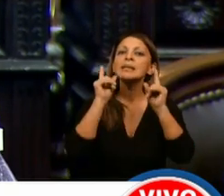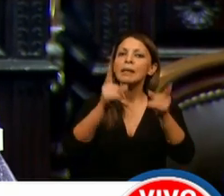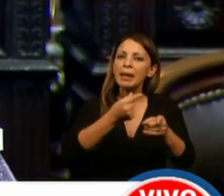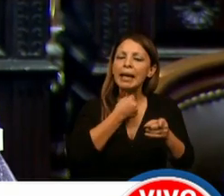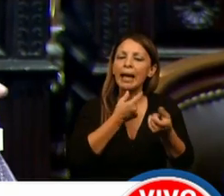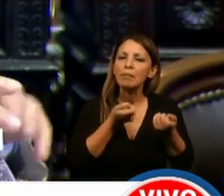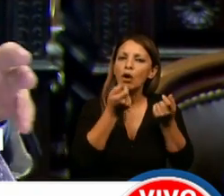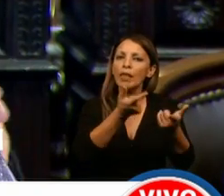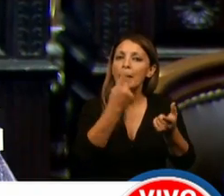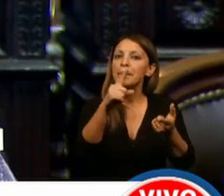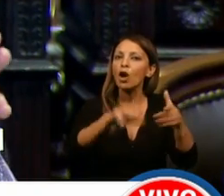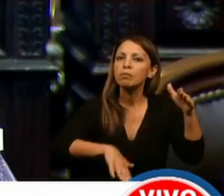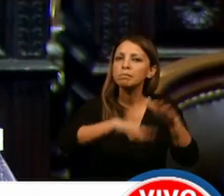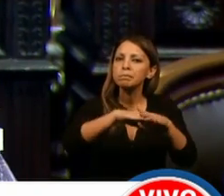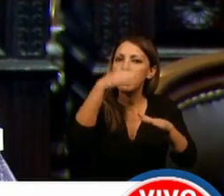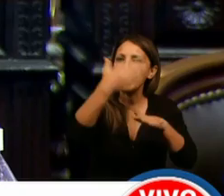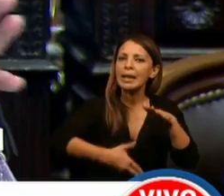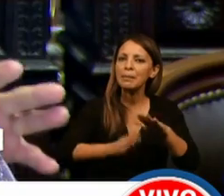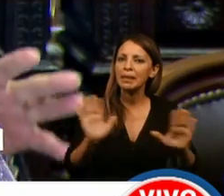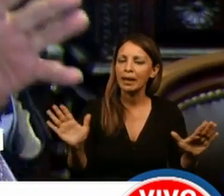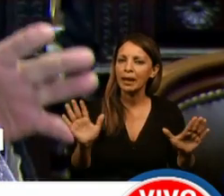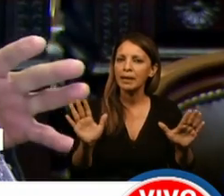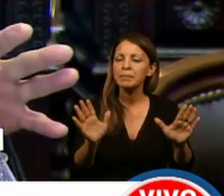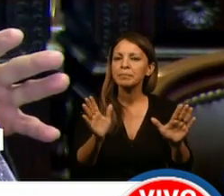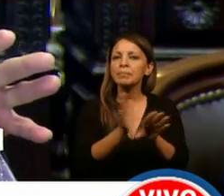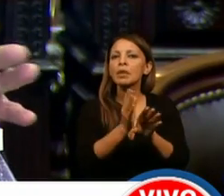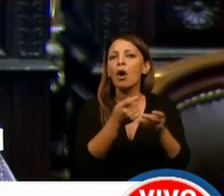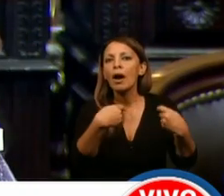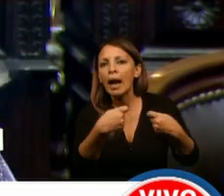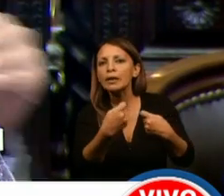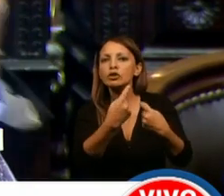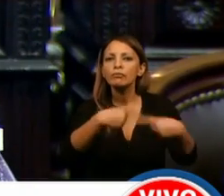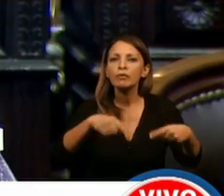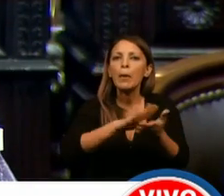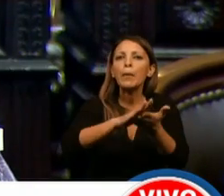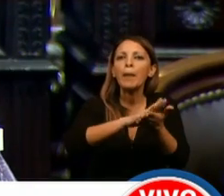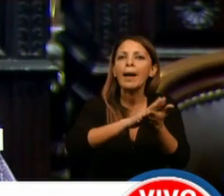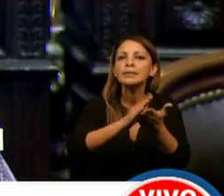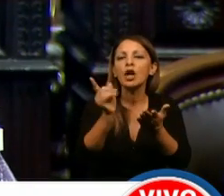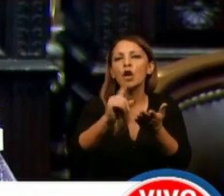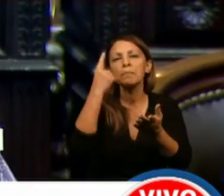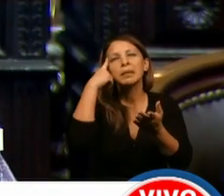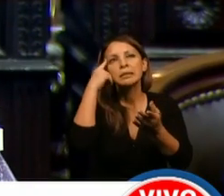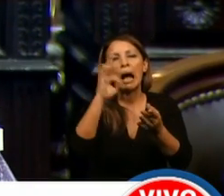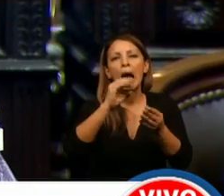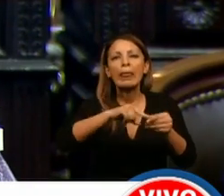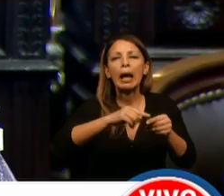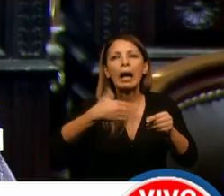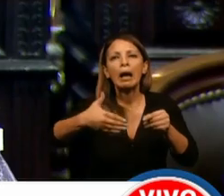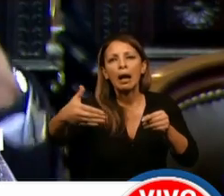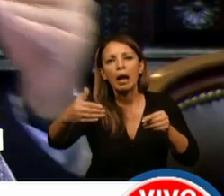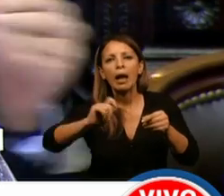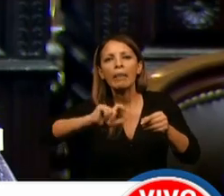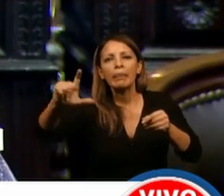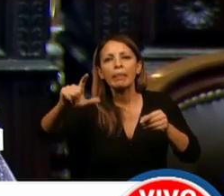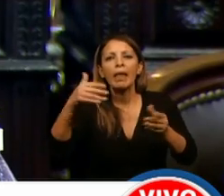tope que se establezcan niveles de consumo básicos necesarios y que no se estimule un aumento de la demanda